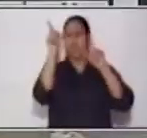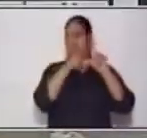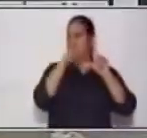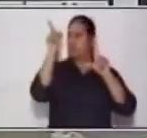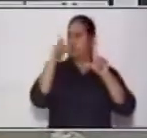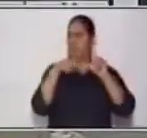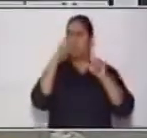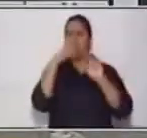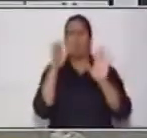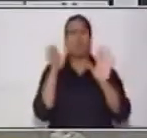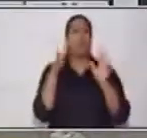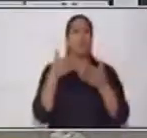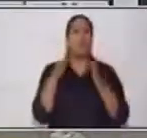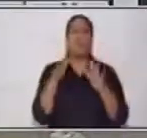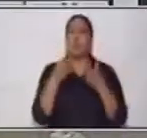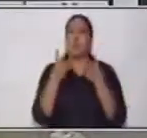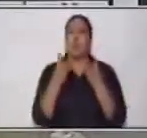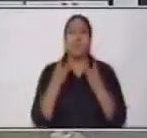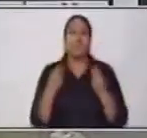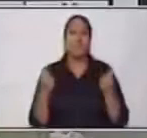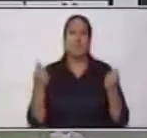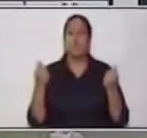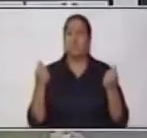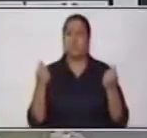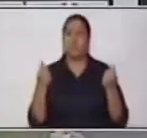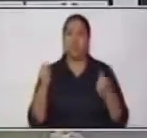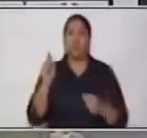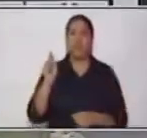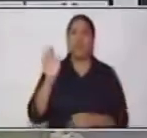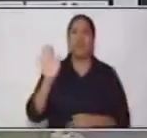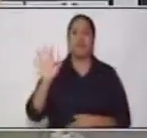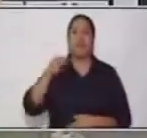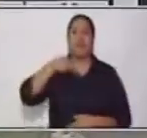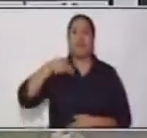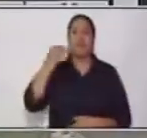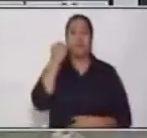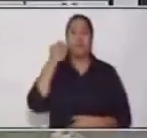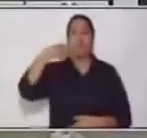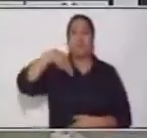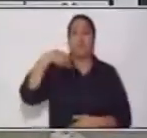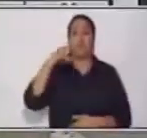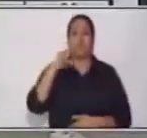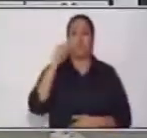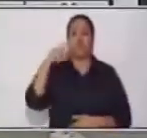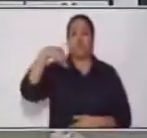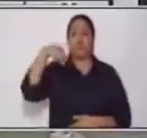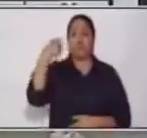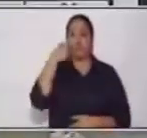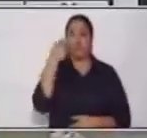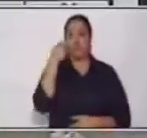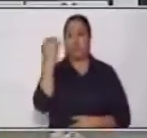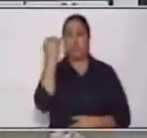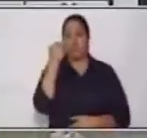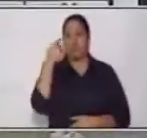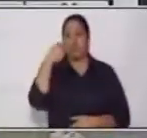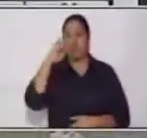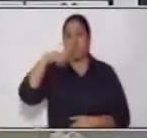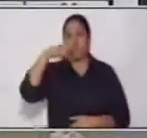ninguna solución. Por lo tanto, el sistema es inconsistente. Entonces, en resumen, nuestro problema puede ser un